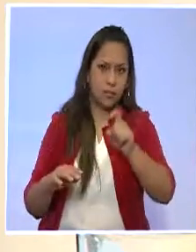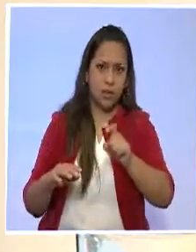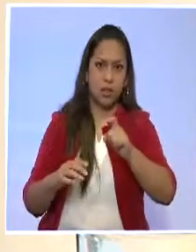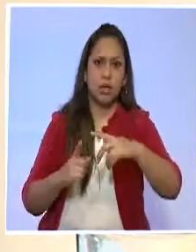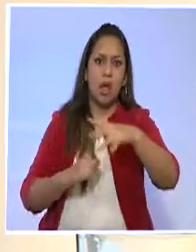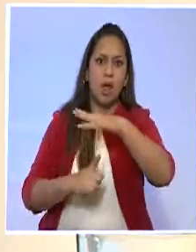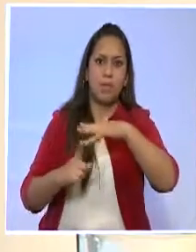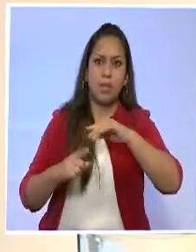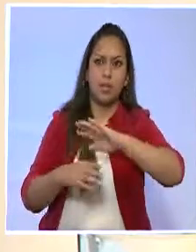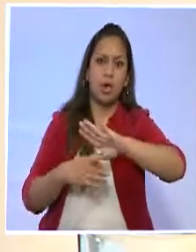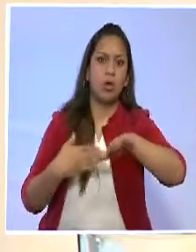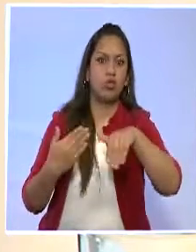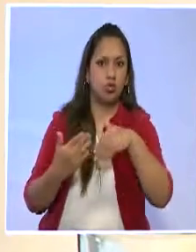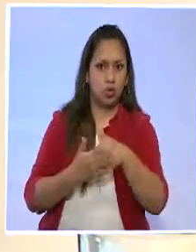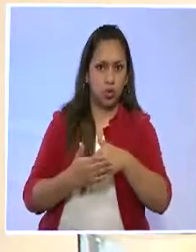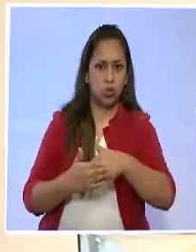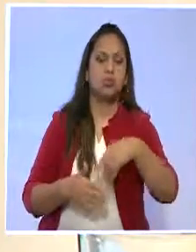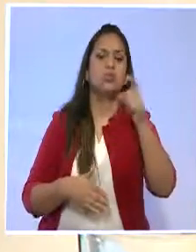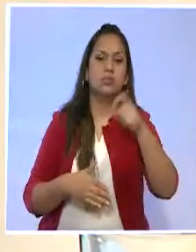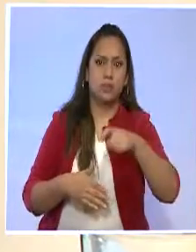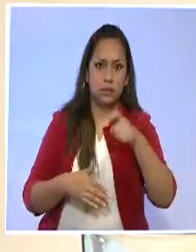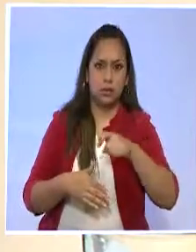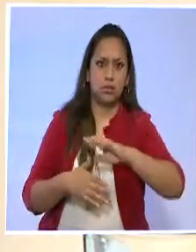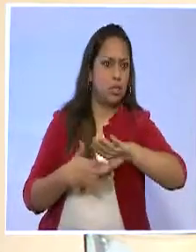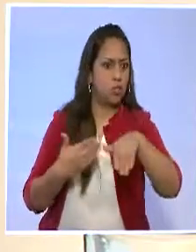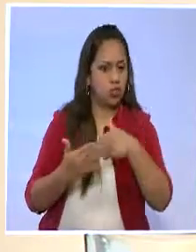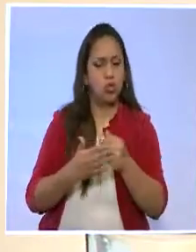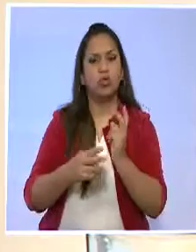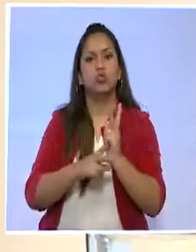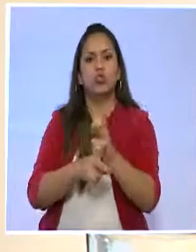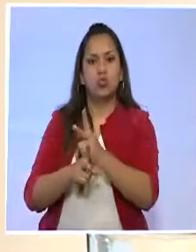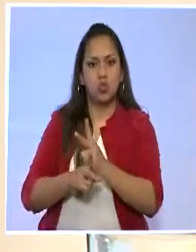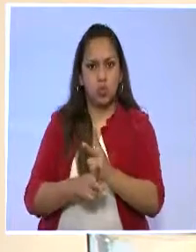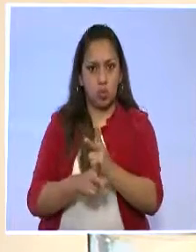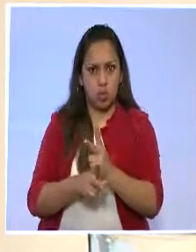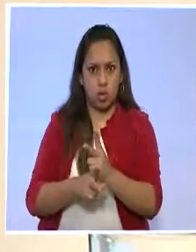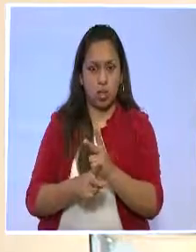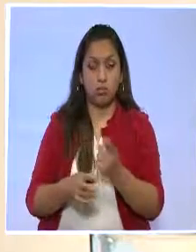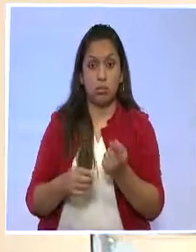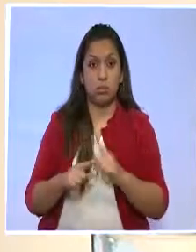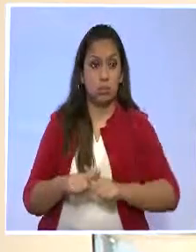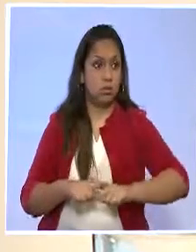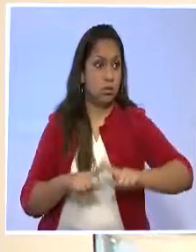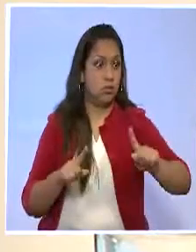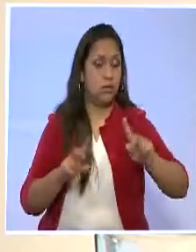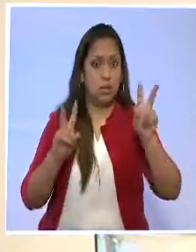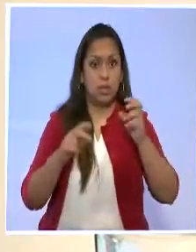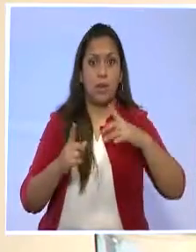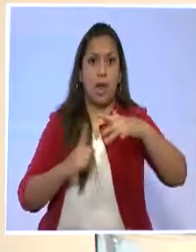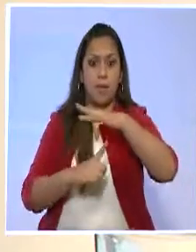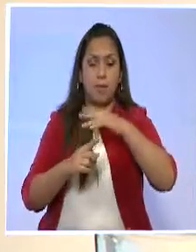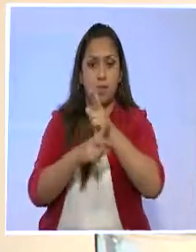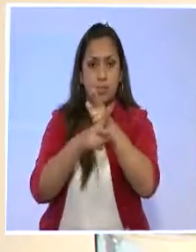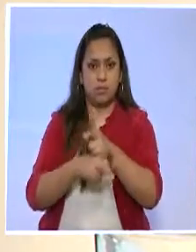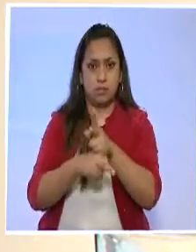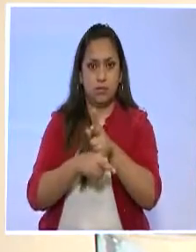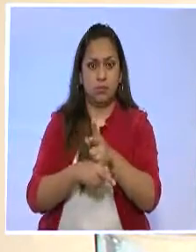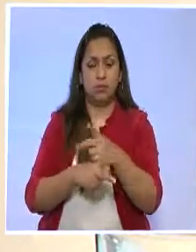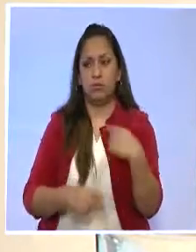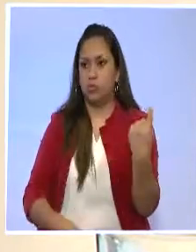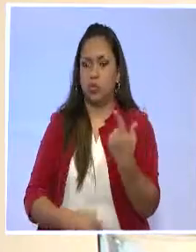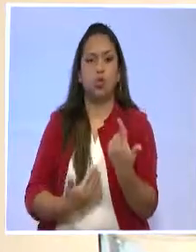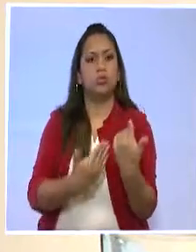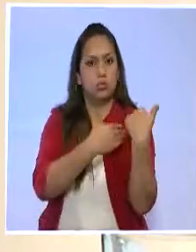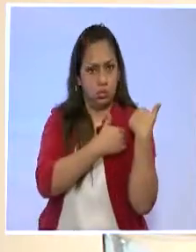medio ambiente todos debemos precautelar el medio ambiente y no debe haber diferencia cuando estamos hablando de contaminación pues por ejemplo